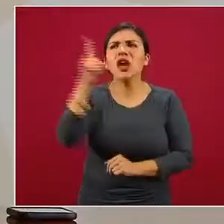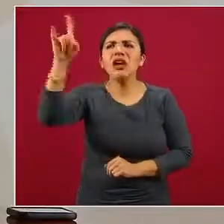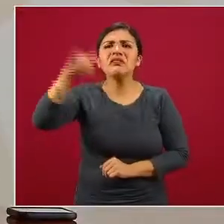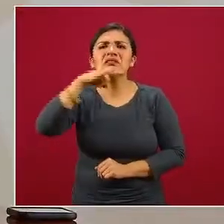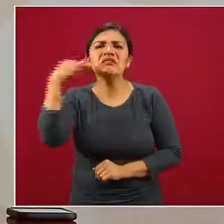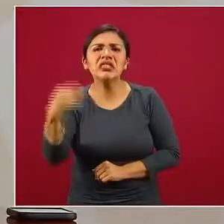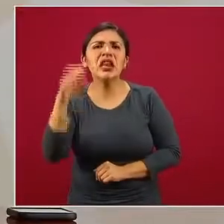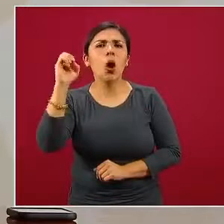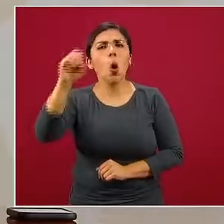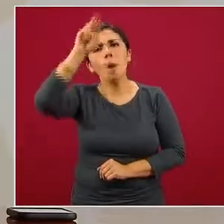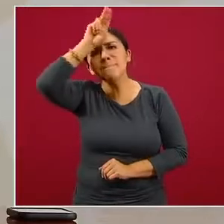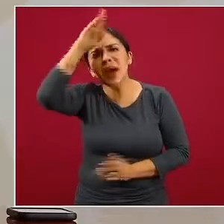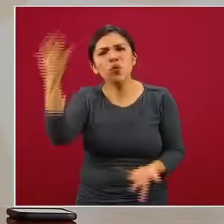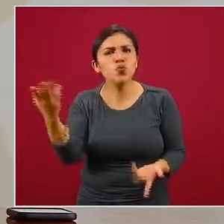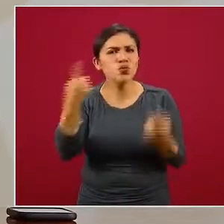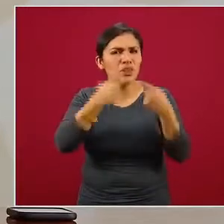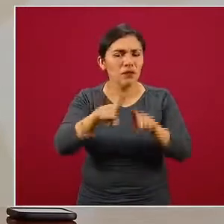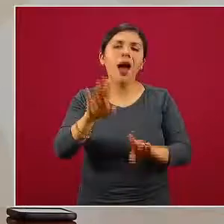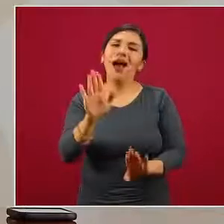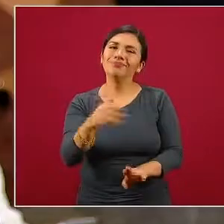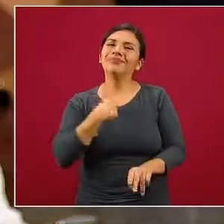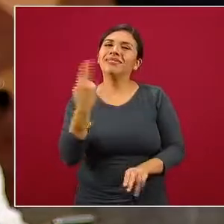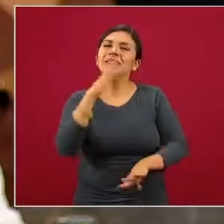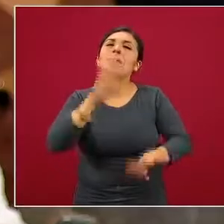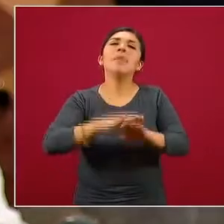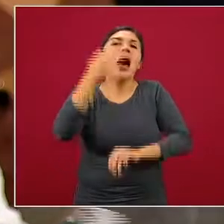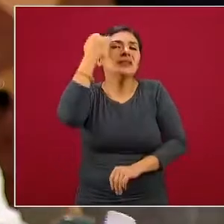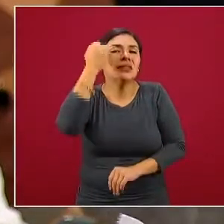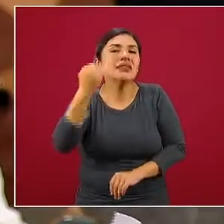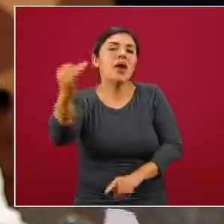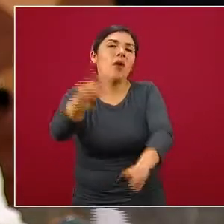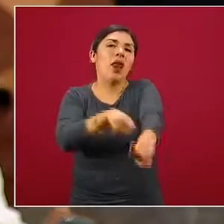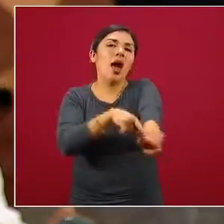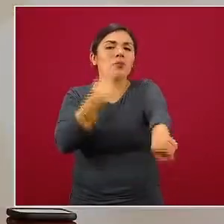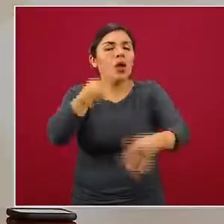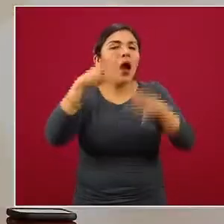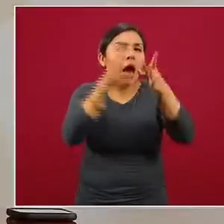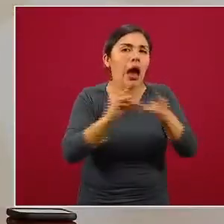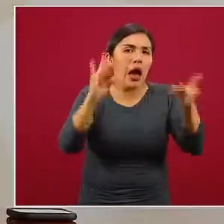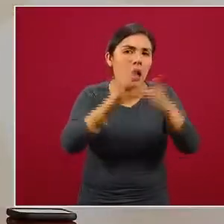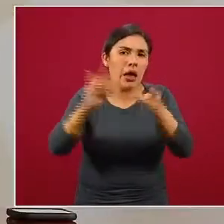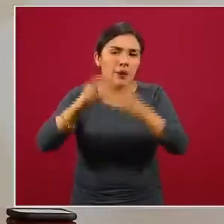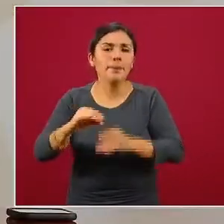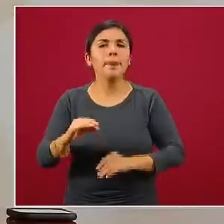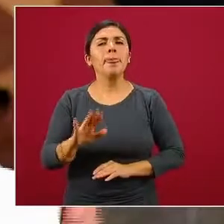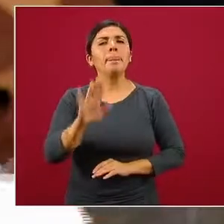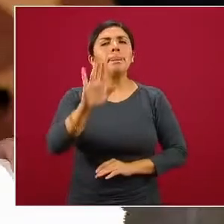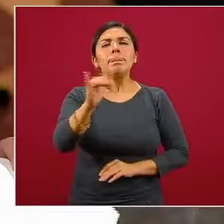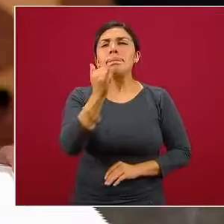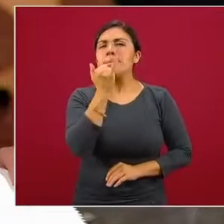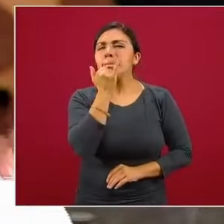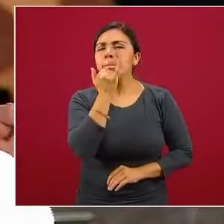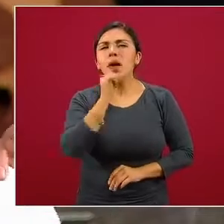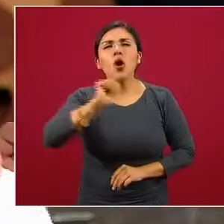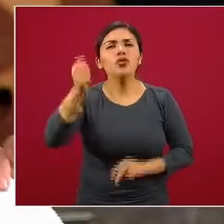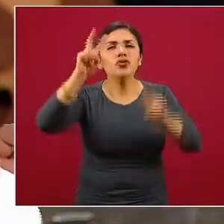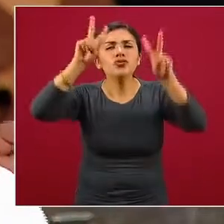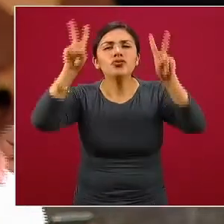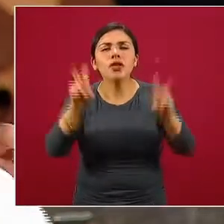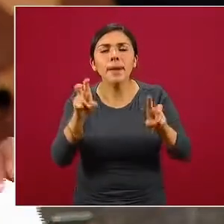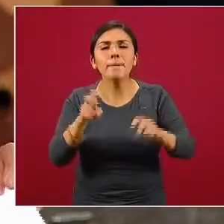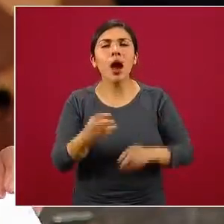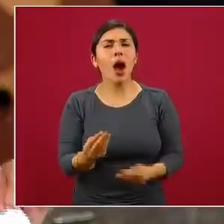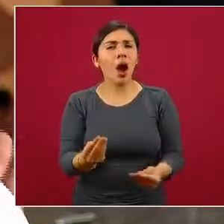una sesión más larga para que le explique todo el debate técnico al respecto. Unas cositas más, perdón la molestia. El tema de exceso